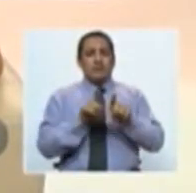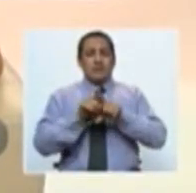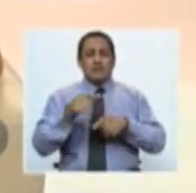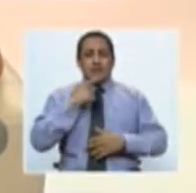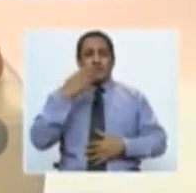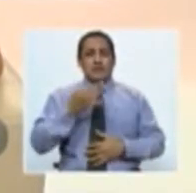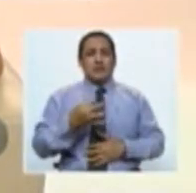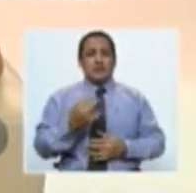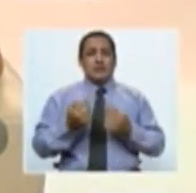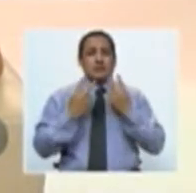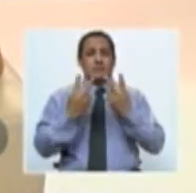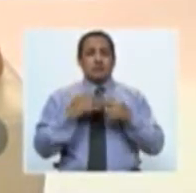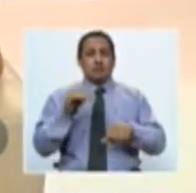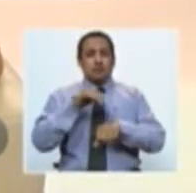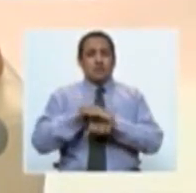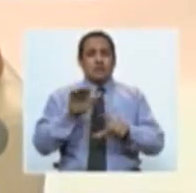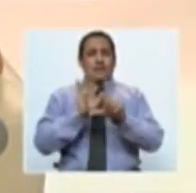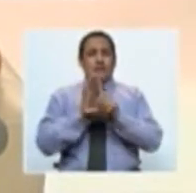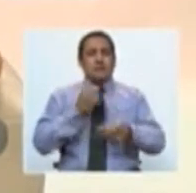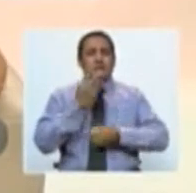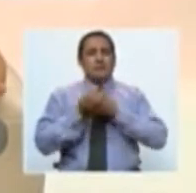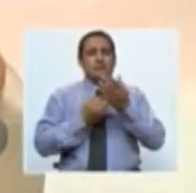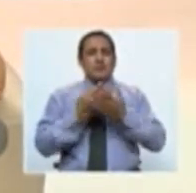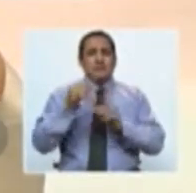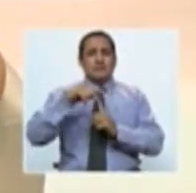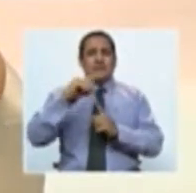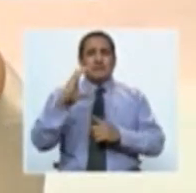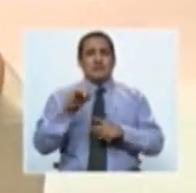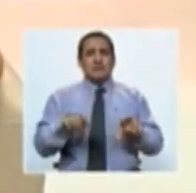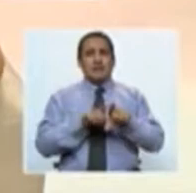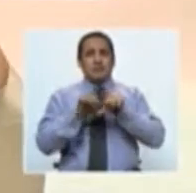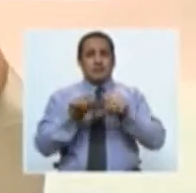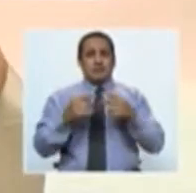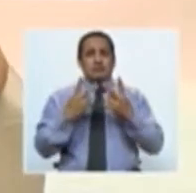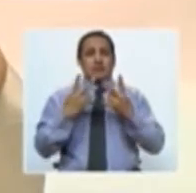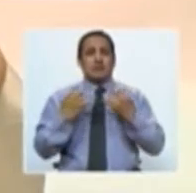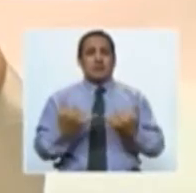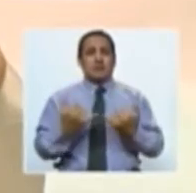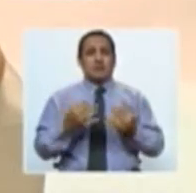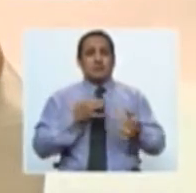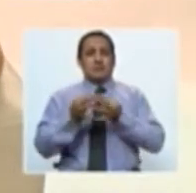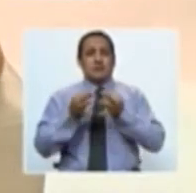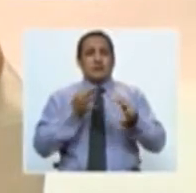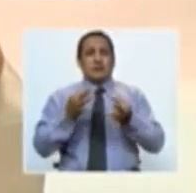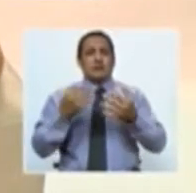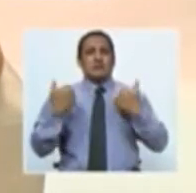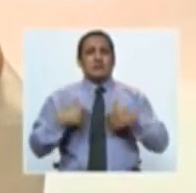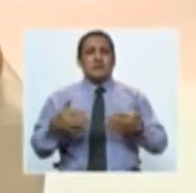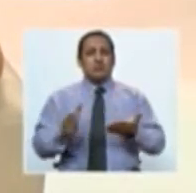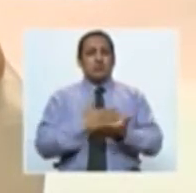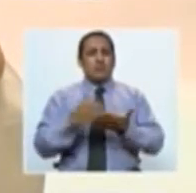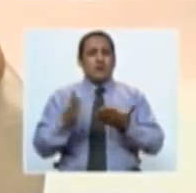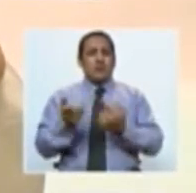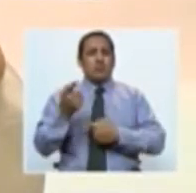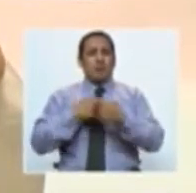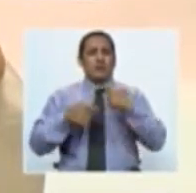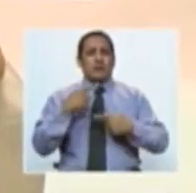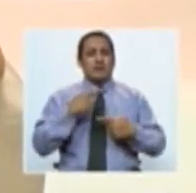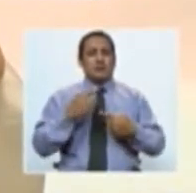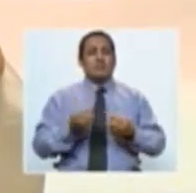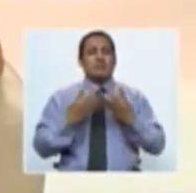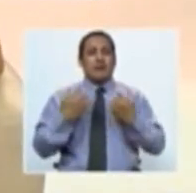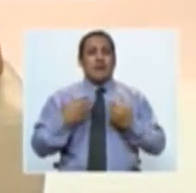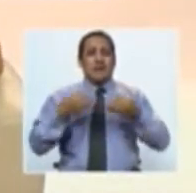lo cierto que sobre esta ley ya se ha pronunciado el Tribunal Constitucional y en ese sentido ya no hay vuelta